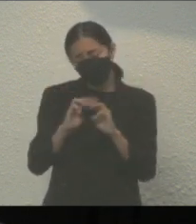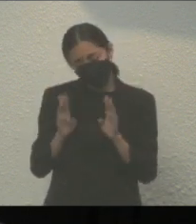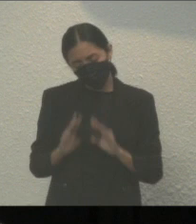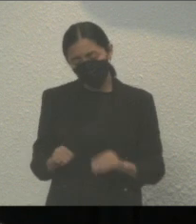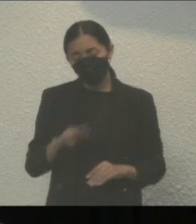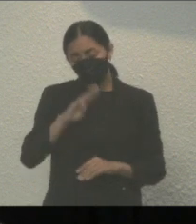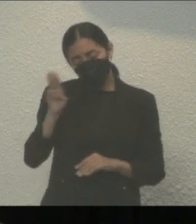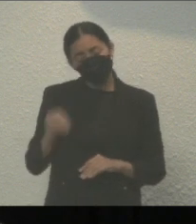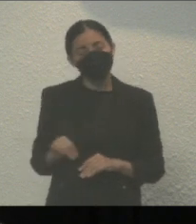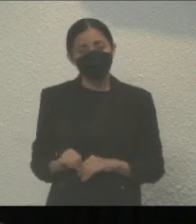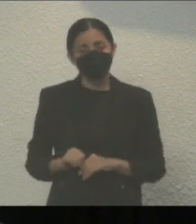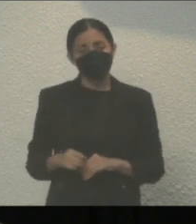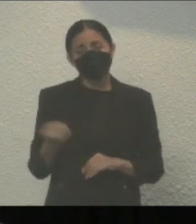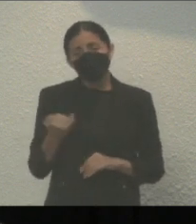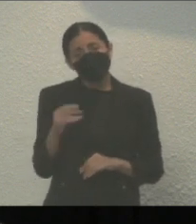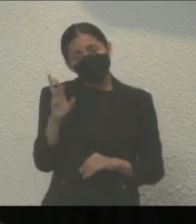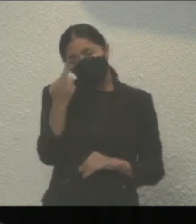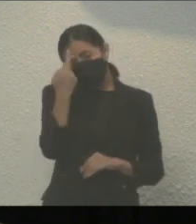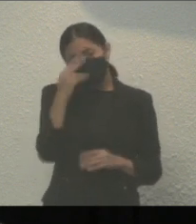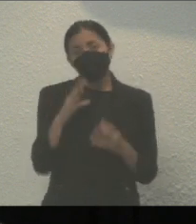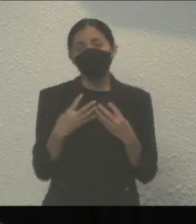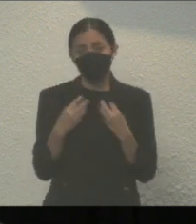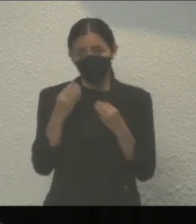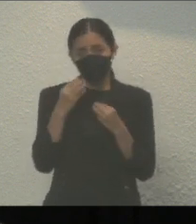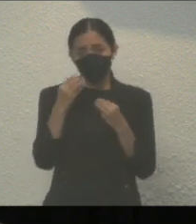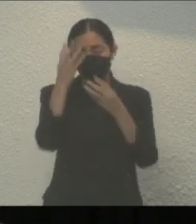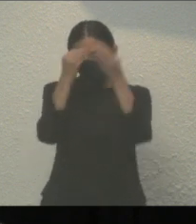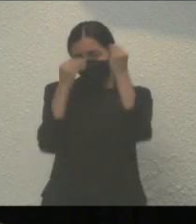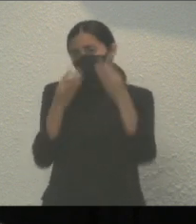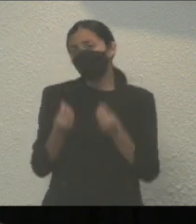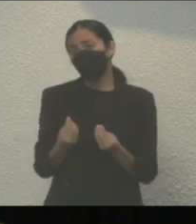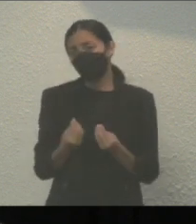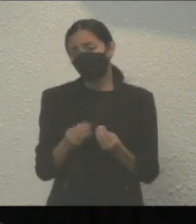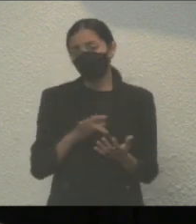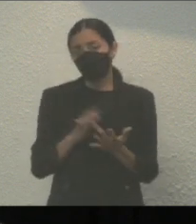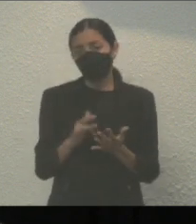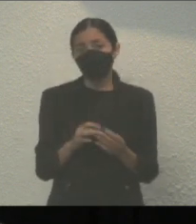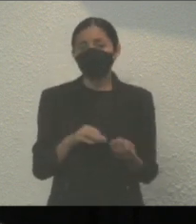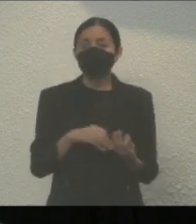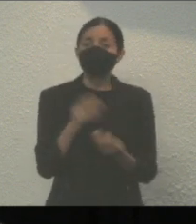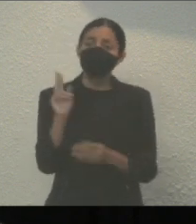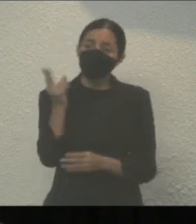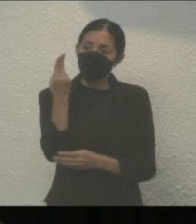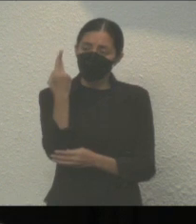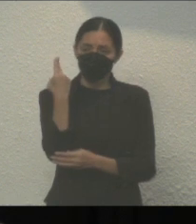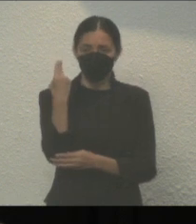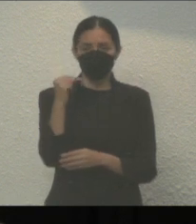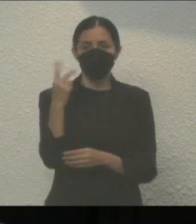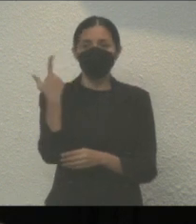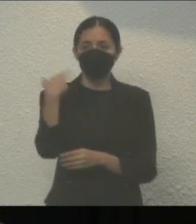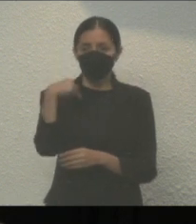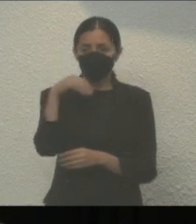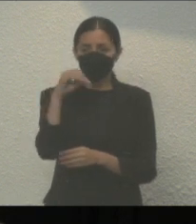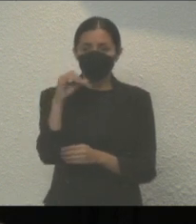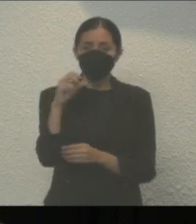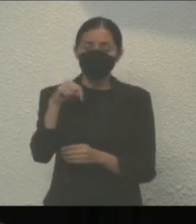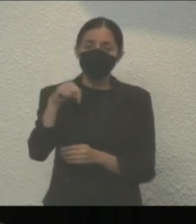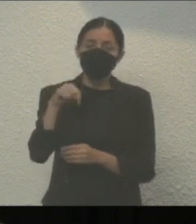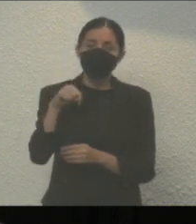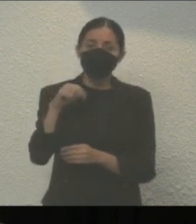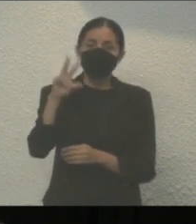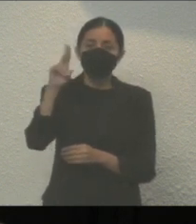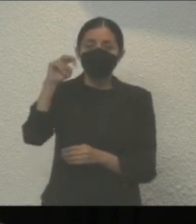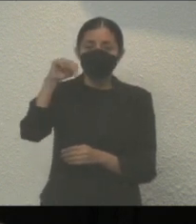combate. También de ellos he aprendido. Gracias a mi universidad, la Universidad Nacional Autónoma de